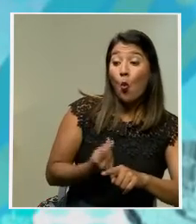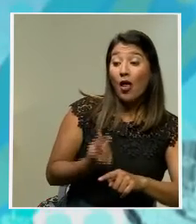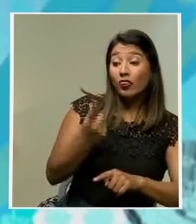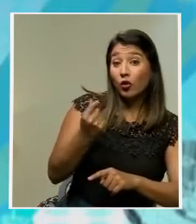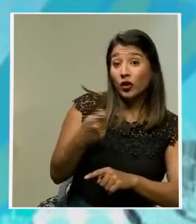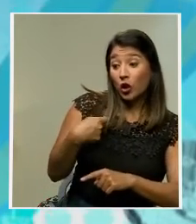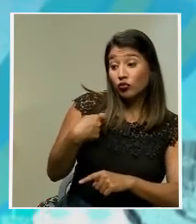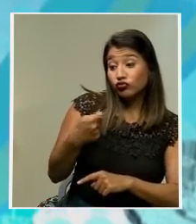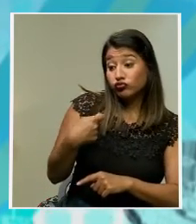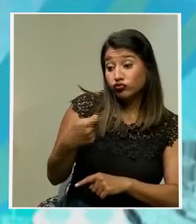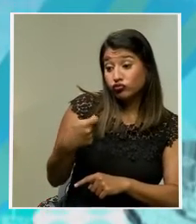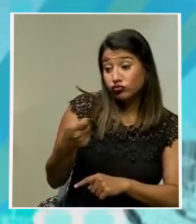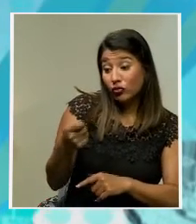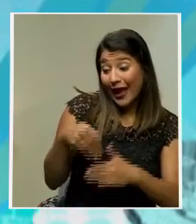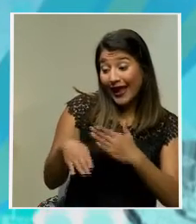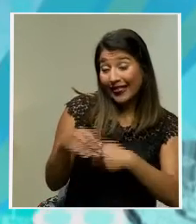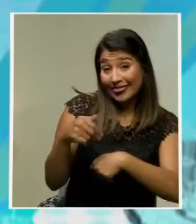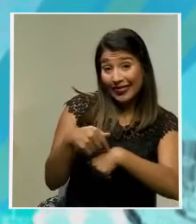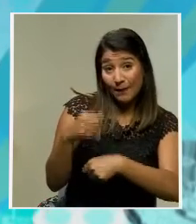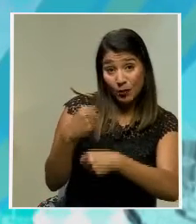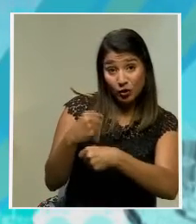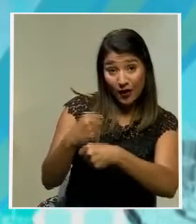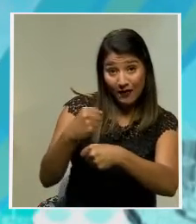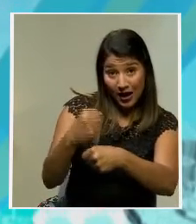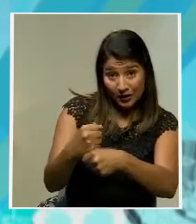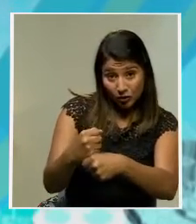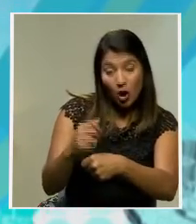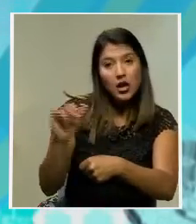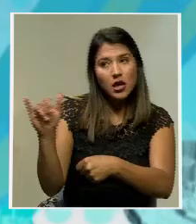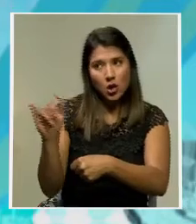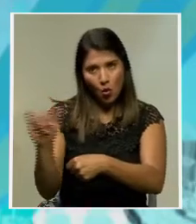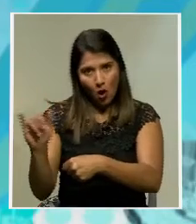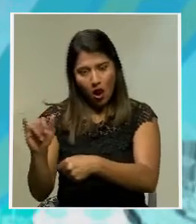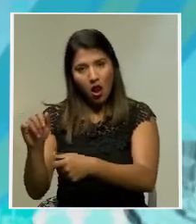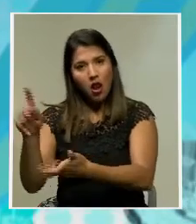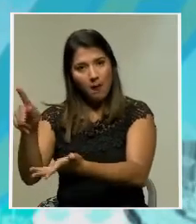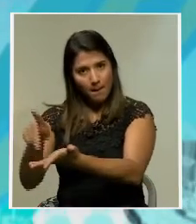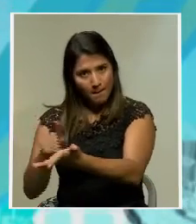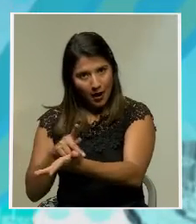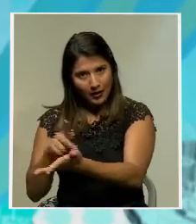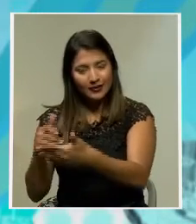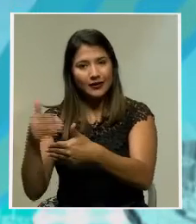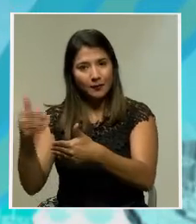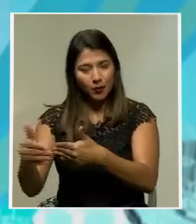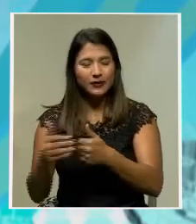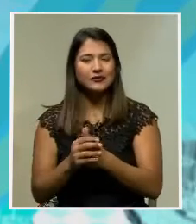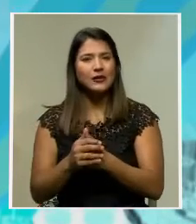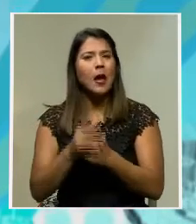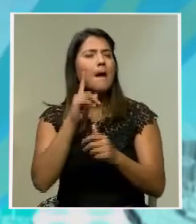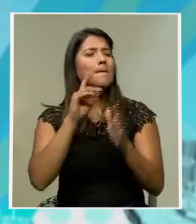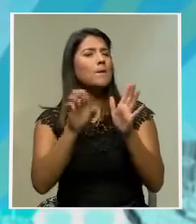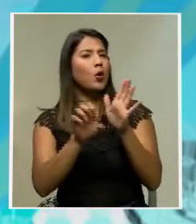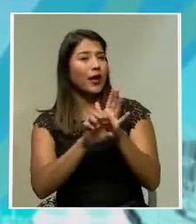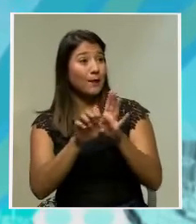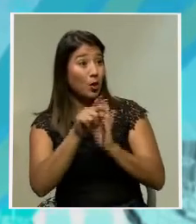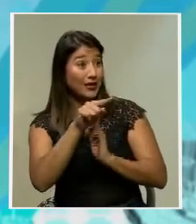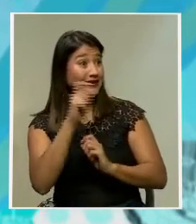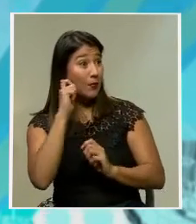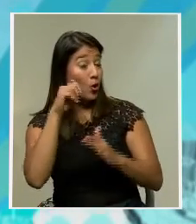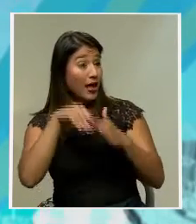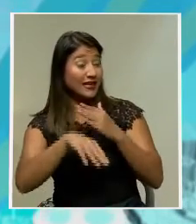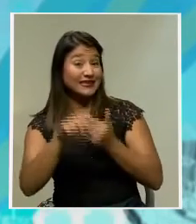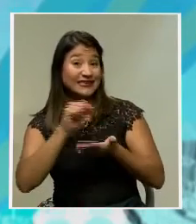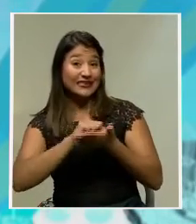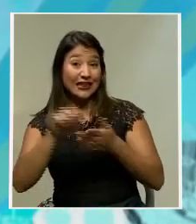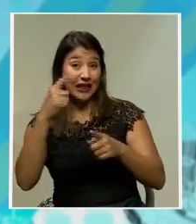esta señora que usted encontró en Santa Cruz, me dijo, sí. En Santa Cruz, vemos que ni aún sumando 2